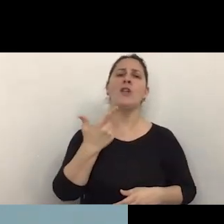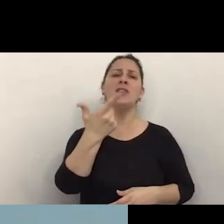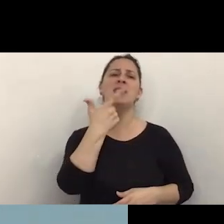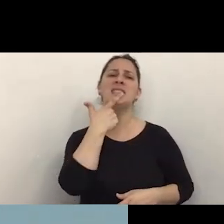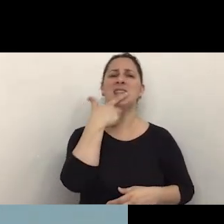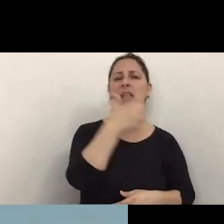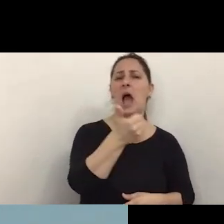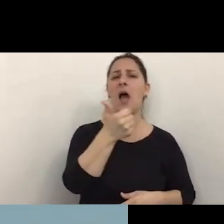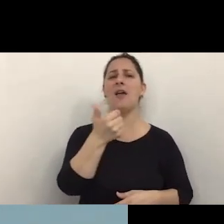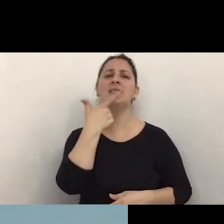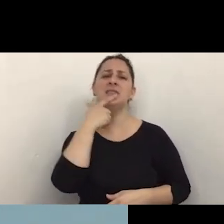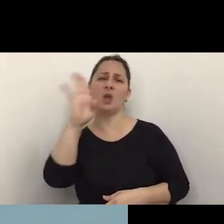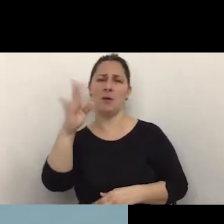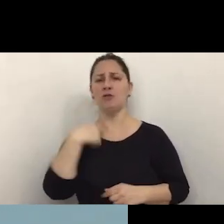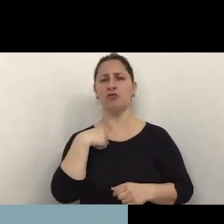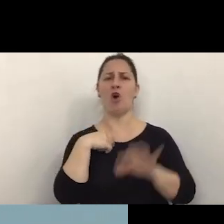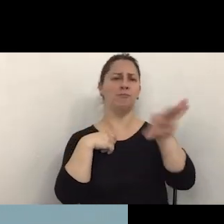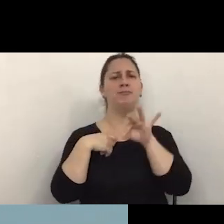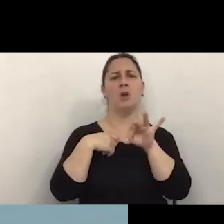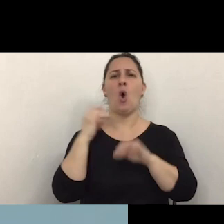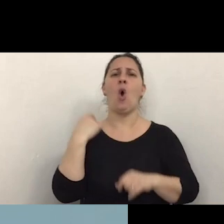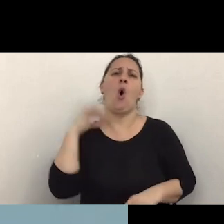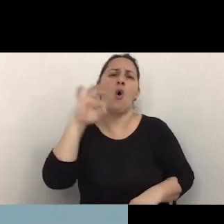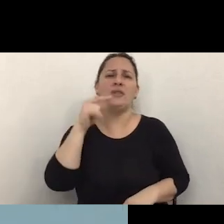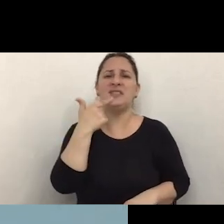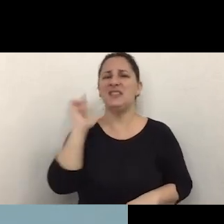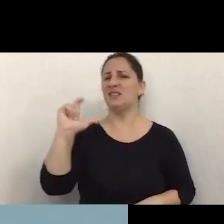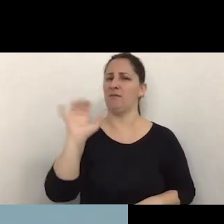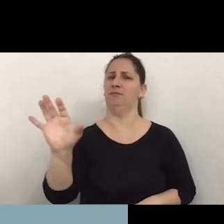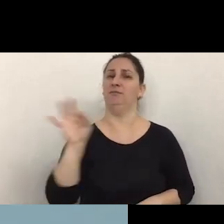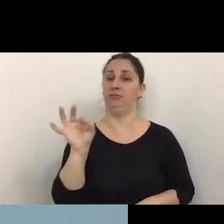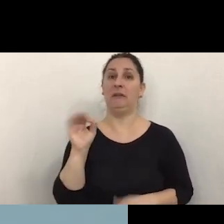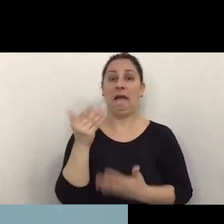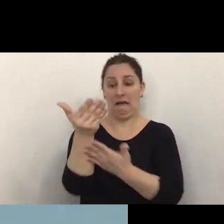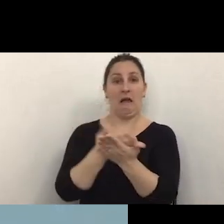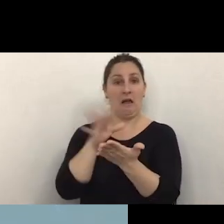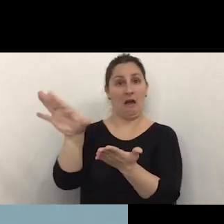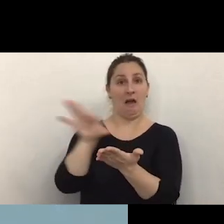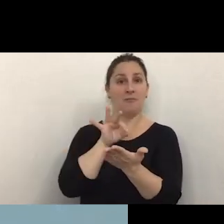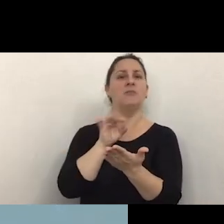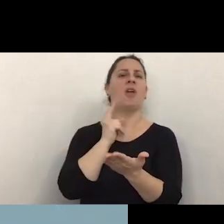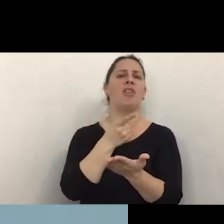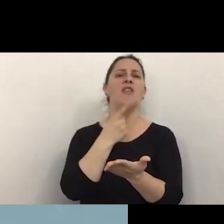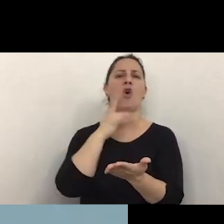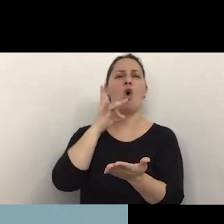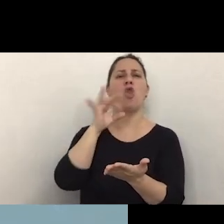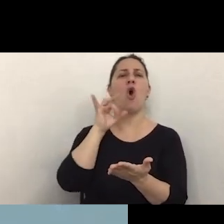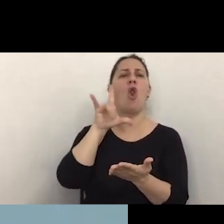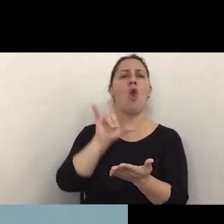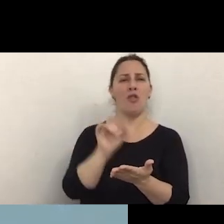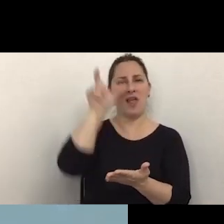el 17B o el 17C y con eso directamente acredito el dolo del